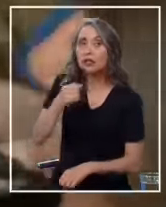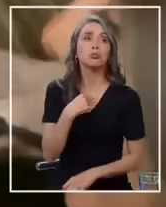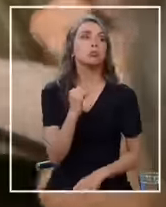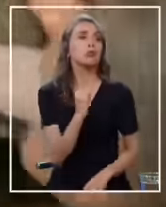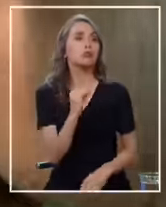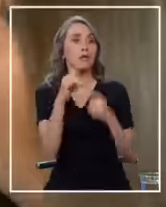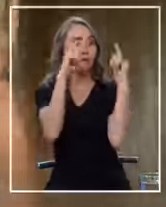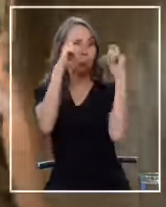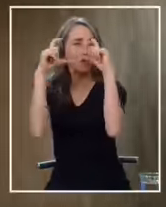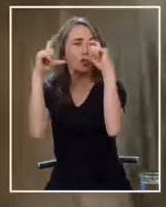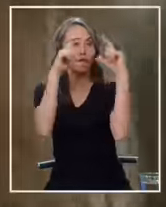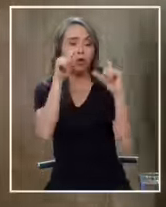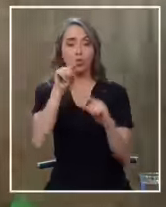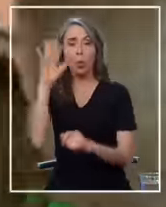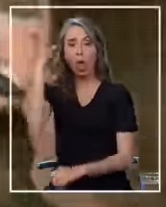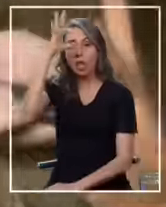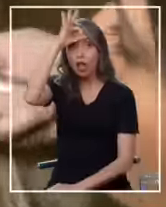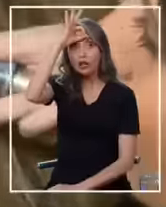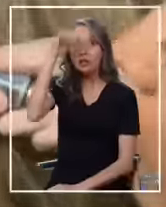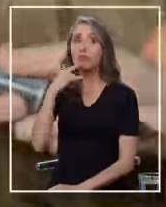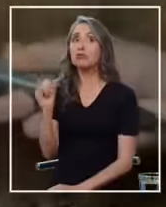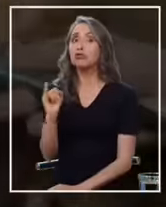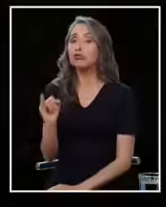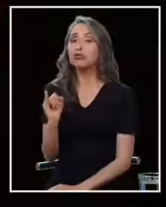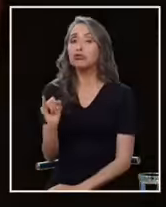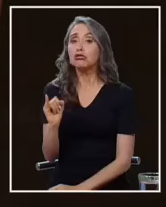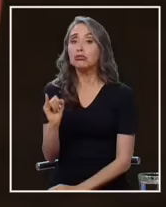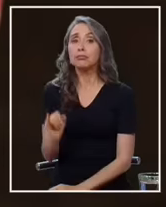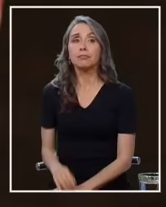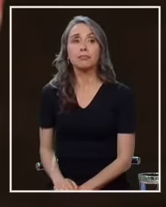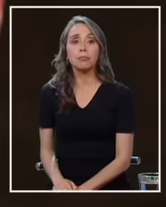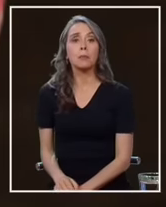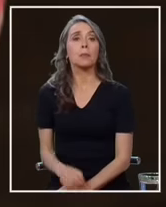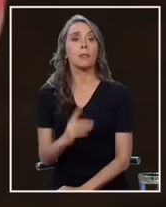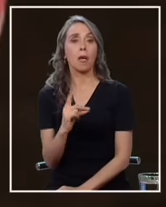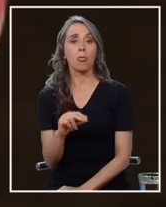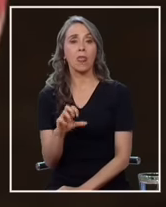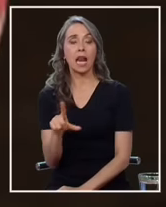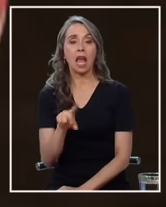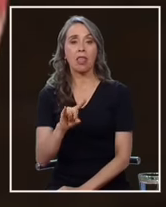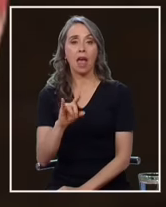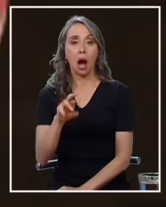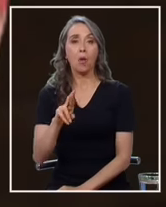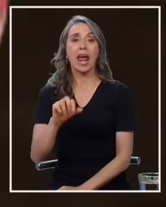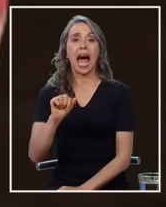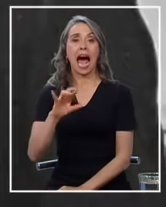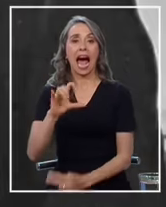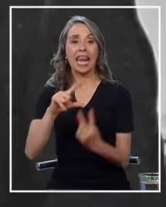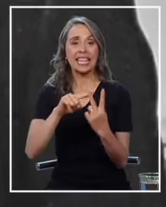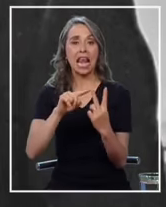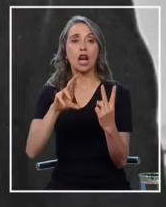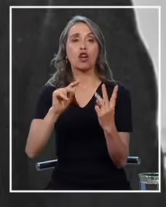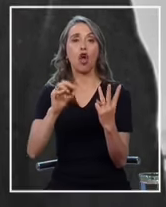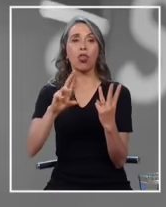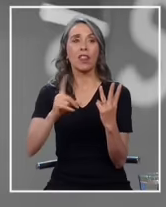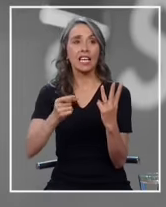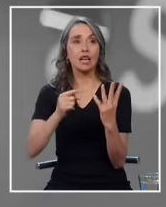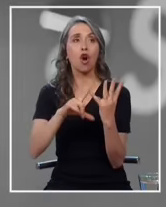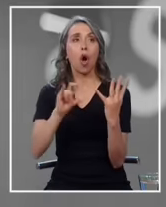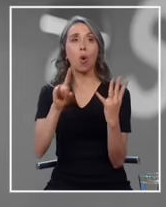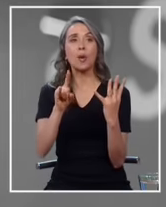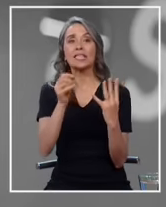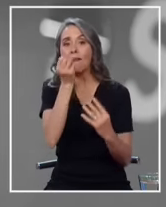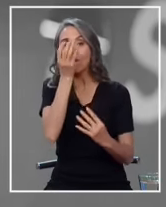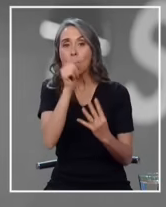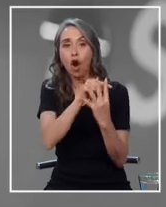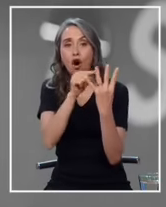ley. ¿Sí? ¿Usted su inocencia? Sí. Por su parte, Daniel Sauer, Ariel Sauer, Rodrigo Toppelberg y Luis